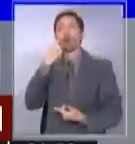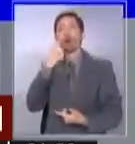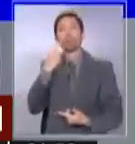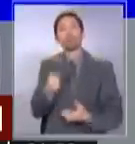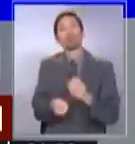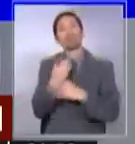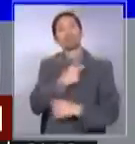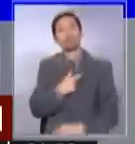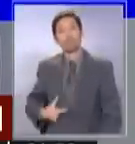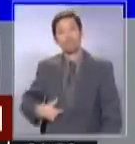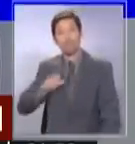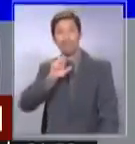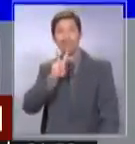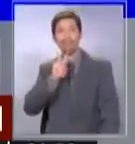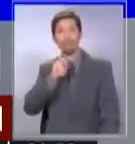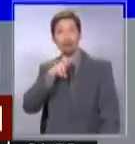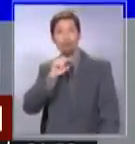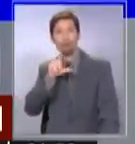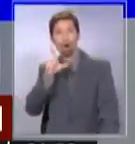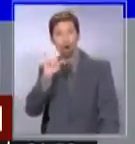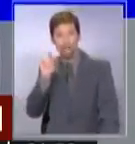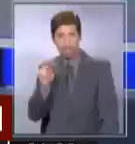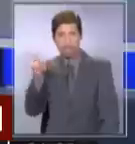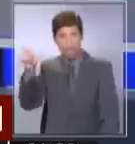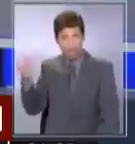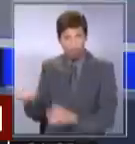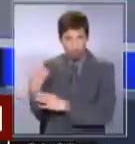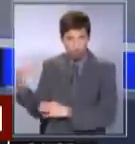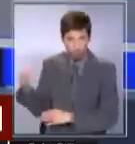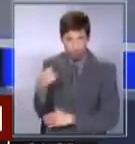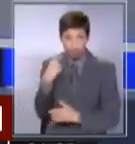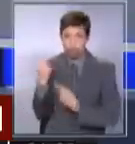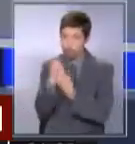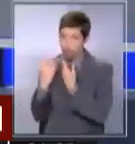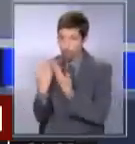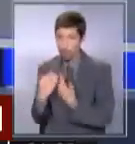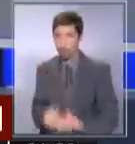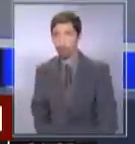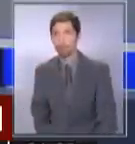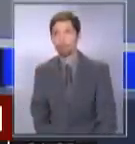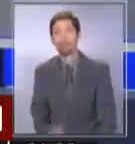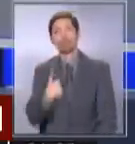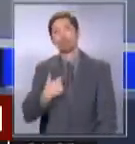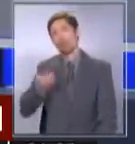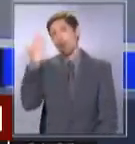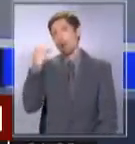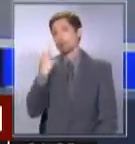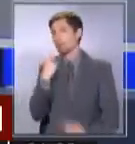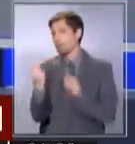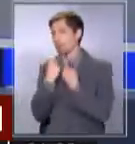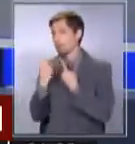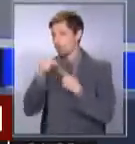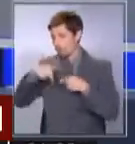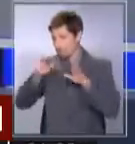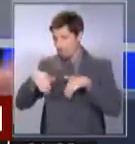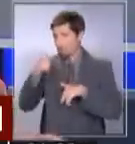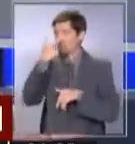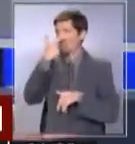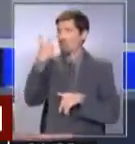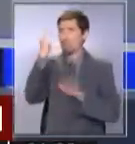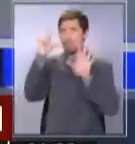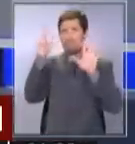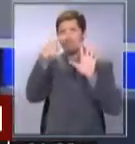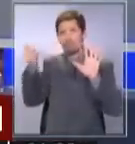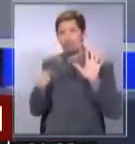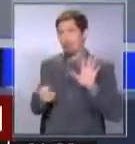Hola Nicolás muy buenas noches muy agradecido por la invitación Jorge yoista acá mismo a Felipe cast creo que hace unas 7 semanas y le pregunté